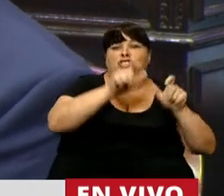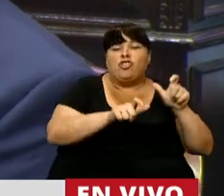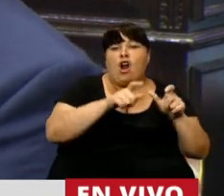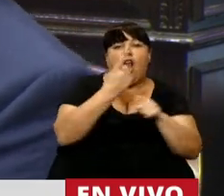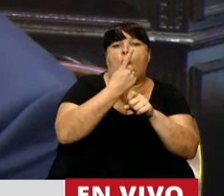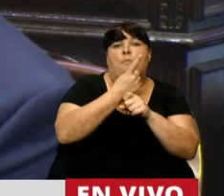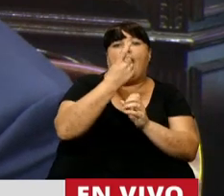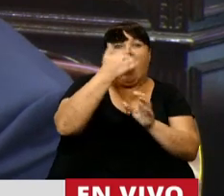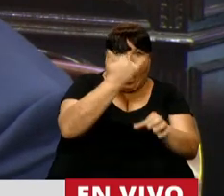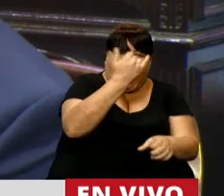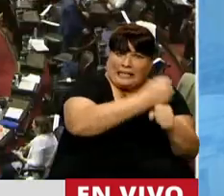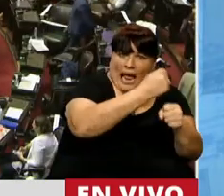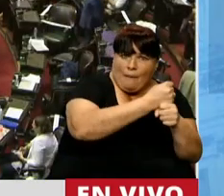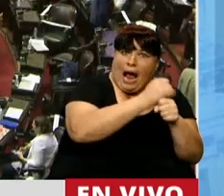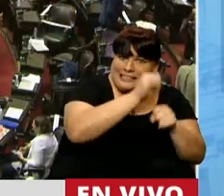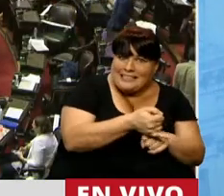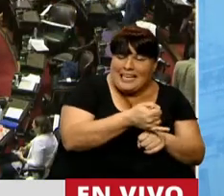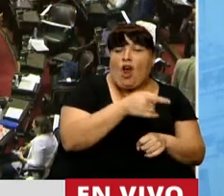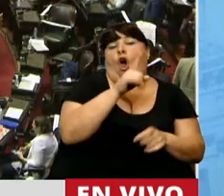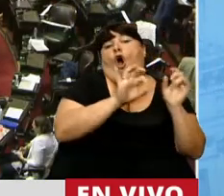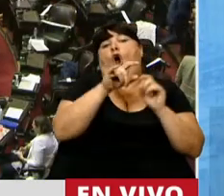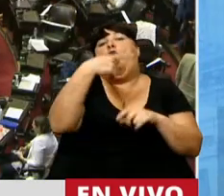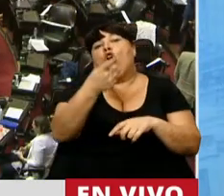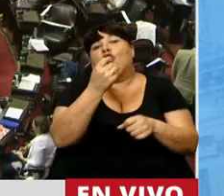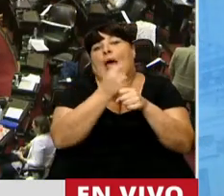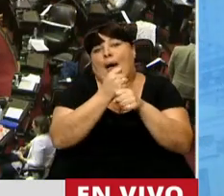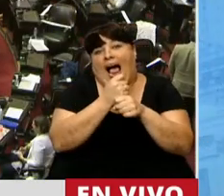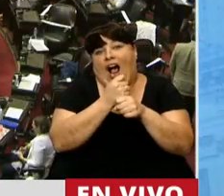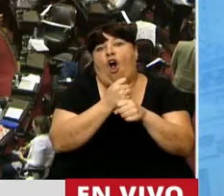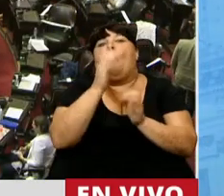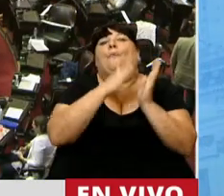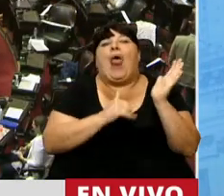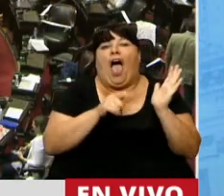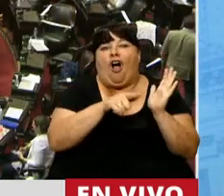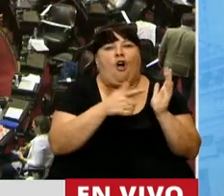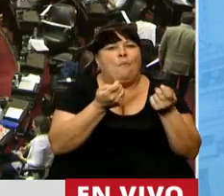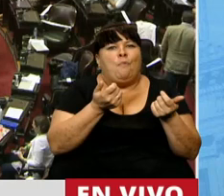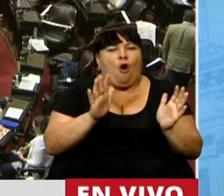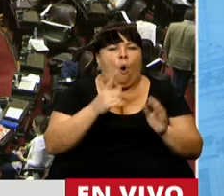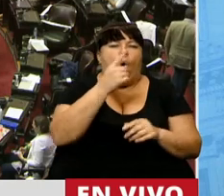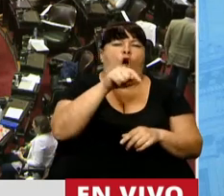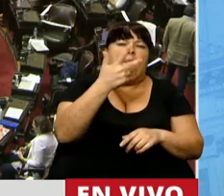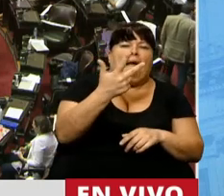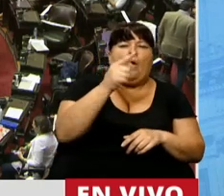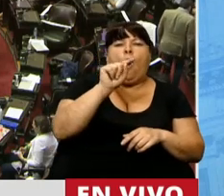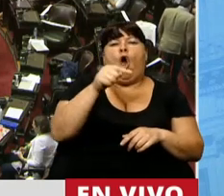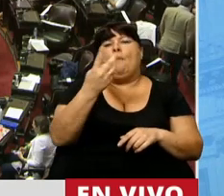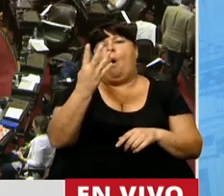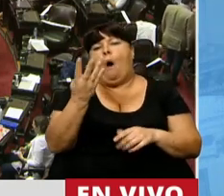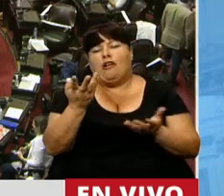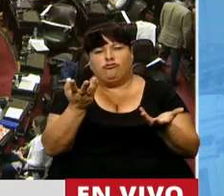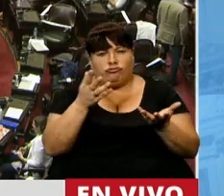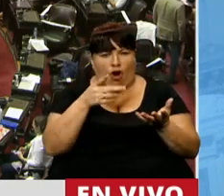de quienes tienen trabajo o quienes lo tienen de manera registrada. 1,3 o